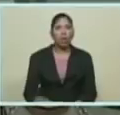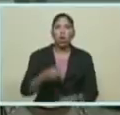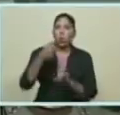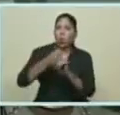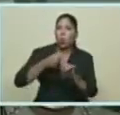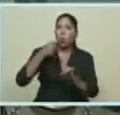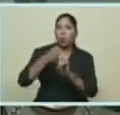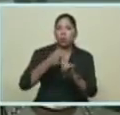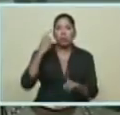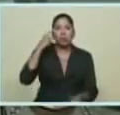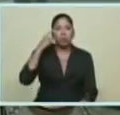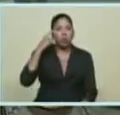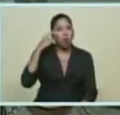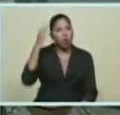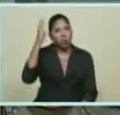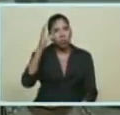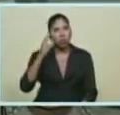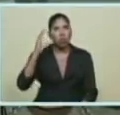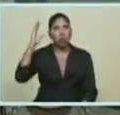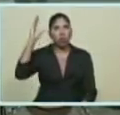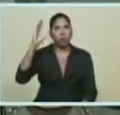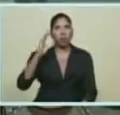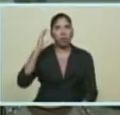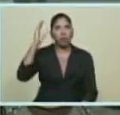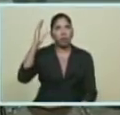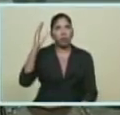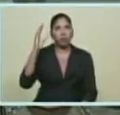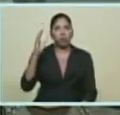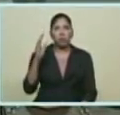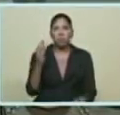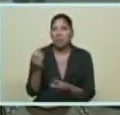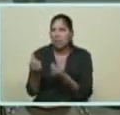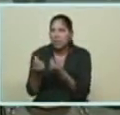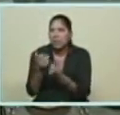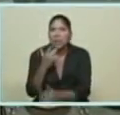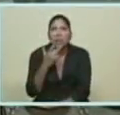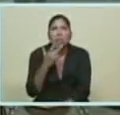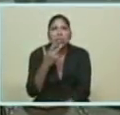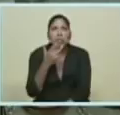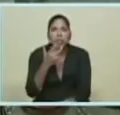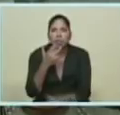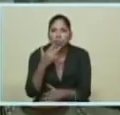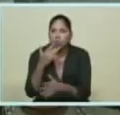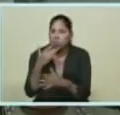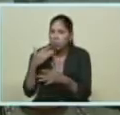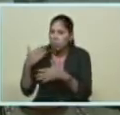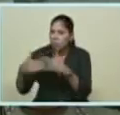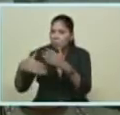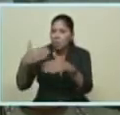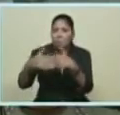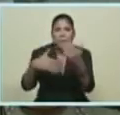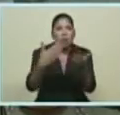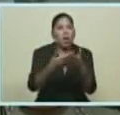luchador, consciente. Ir de lo más simple a lo más complejo, pero ir